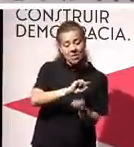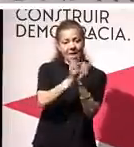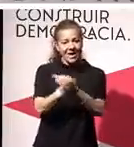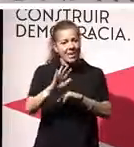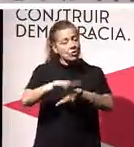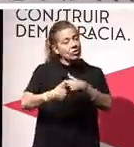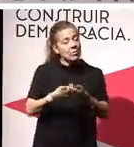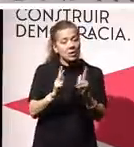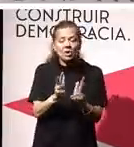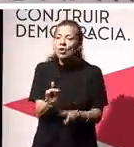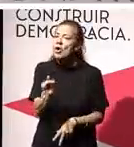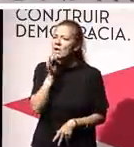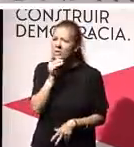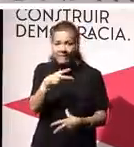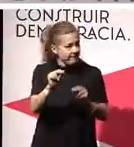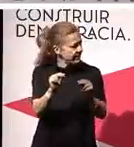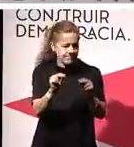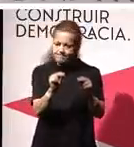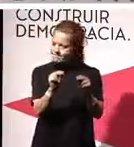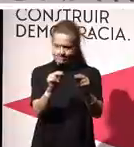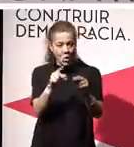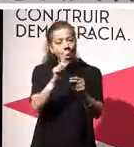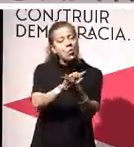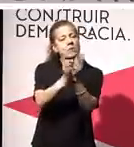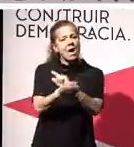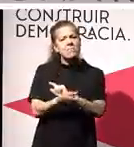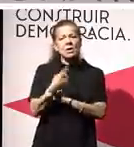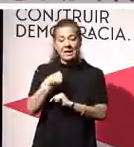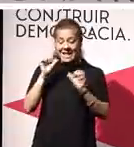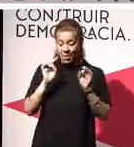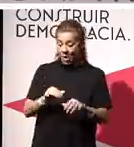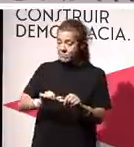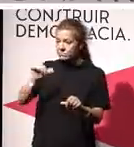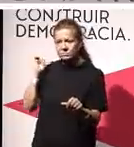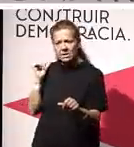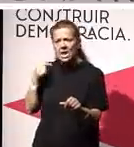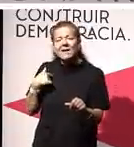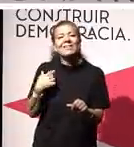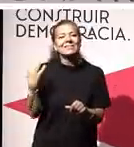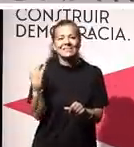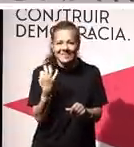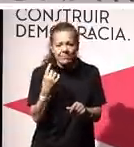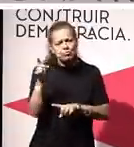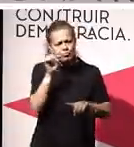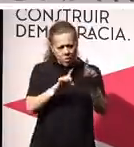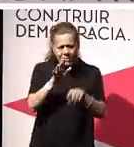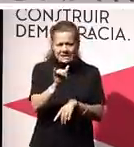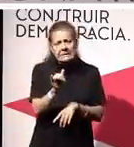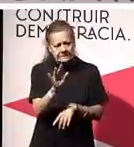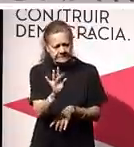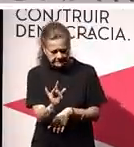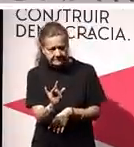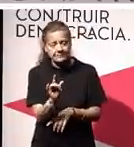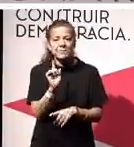que todavía no ha terminado. Una transición que, como en el pasado, no va a estar exenta de problemas, de